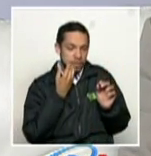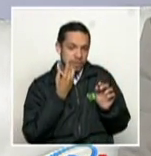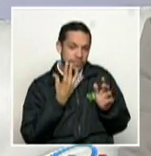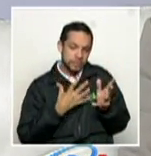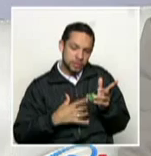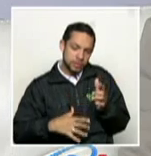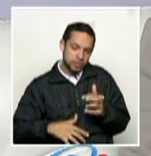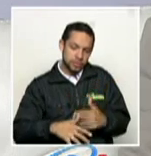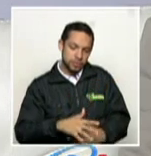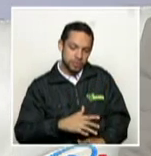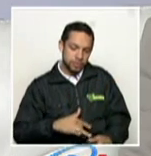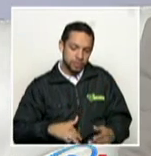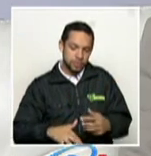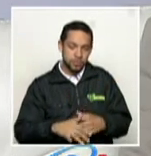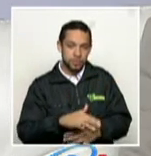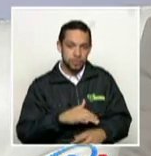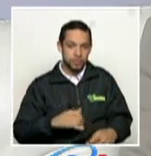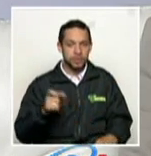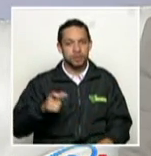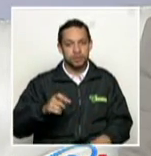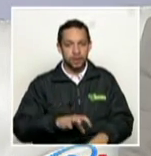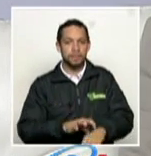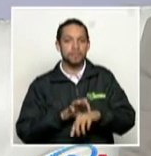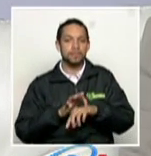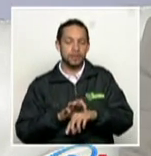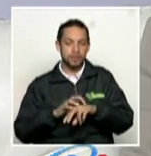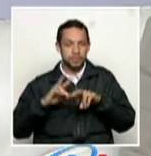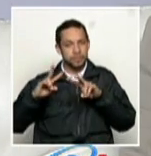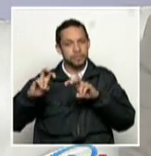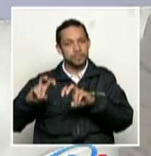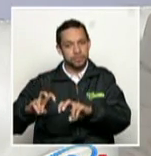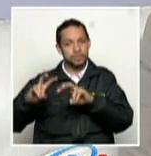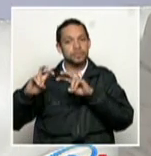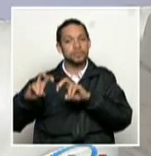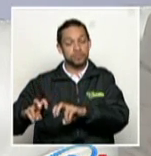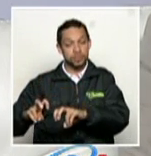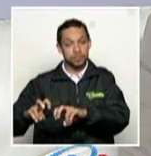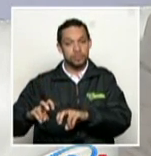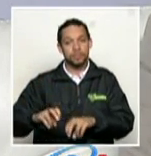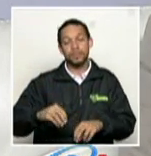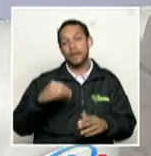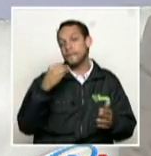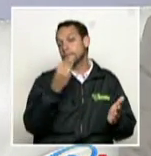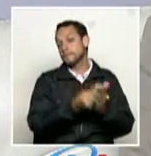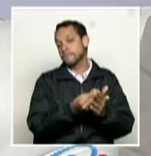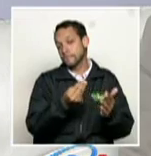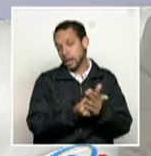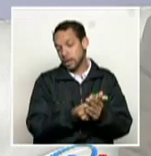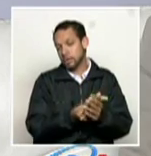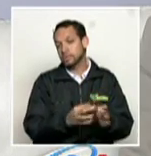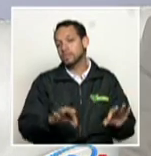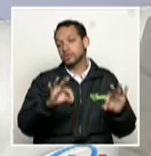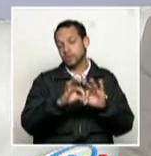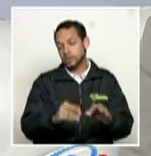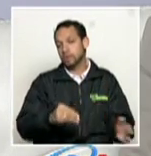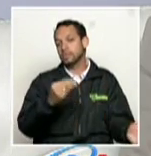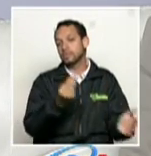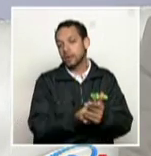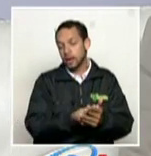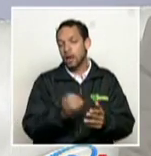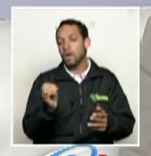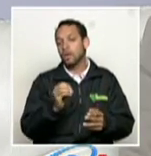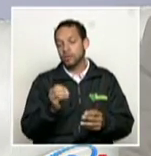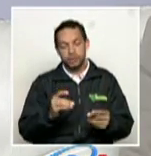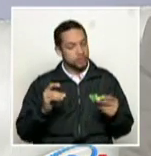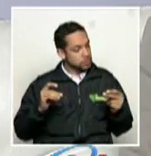necesita ser manejado por el nefrólogo. Y señora, pues así sea particular o como sea, pero debe tener usted